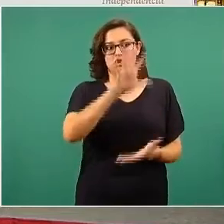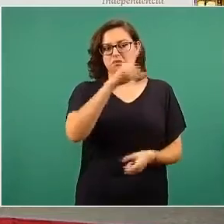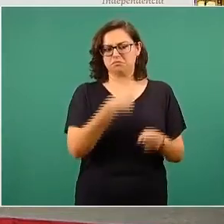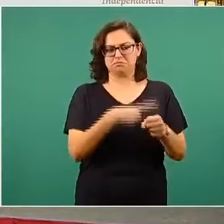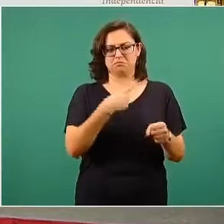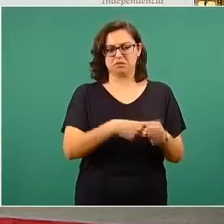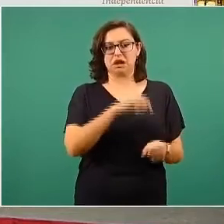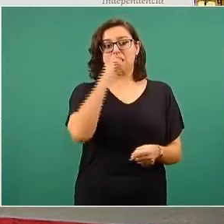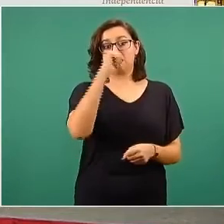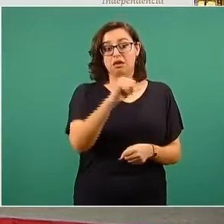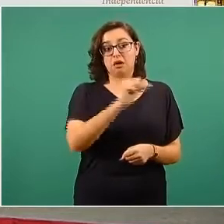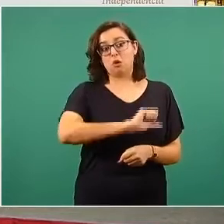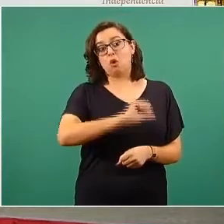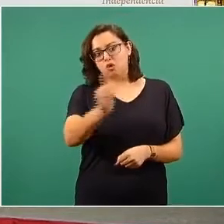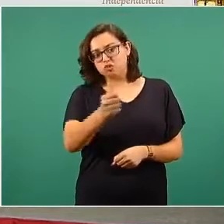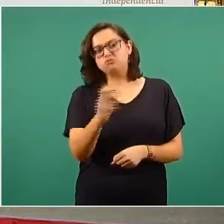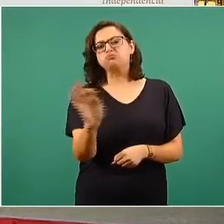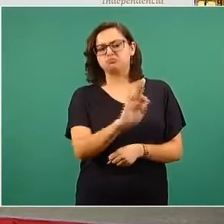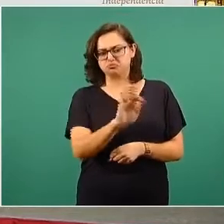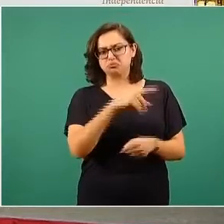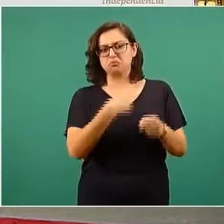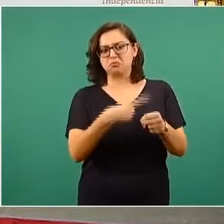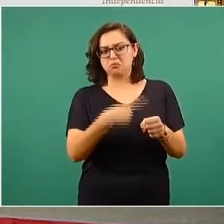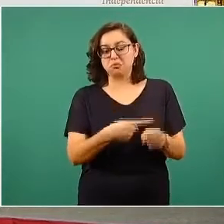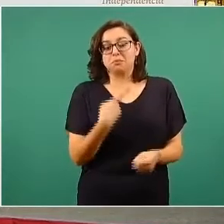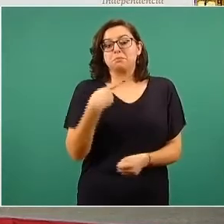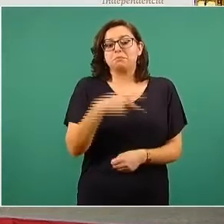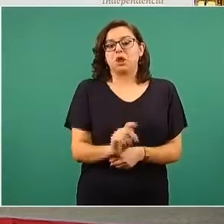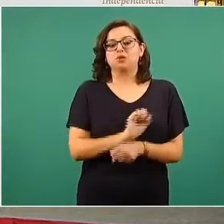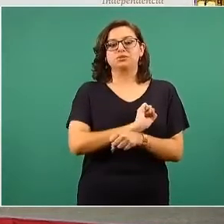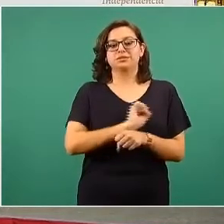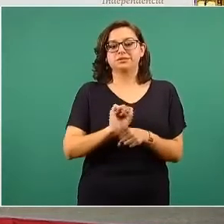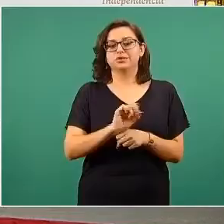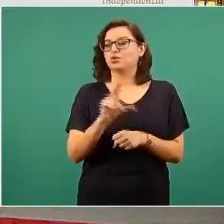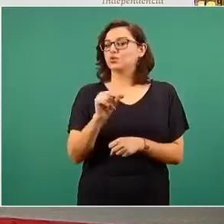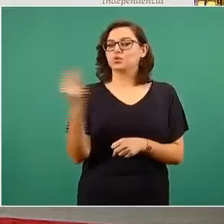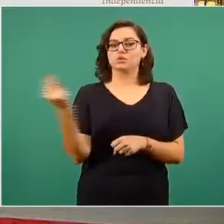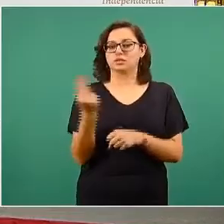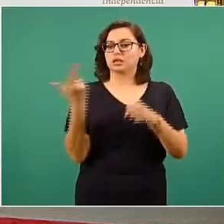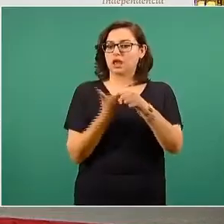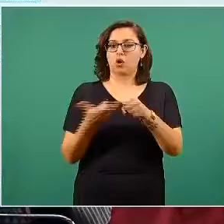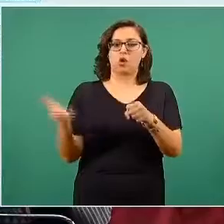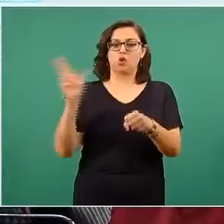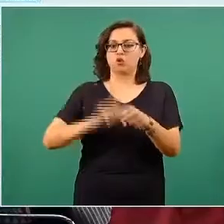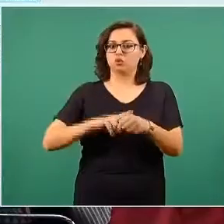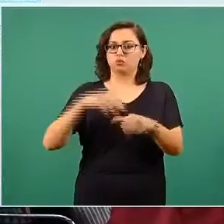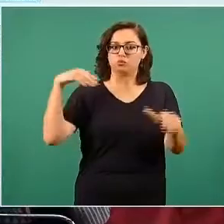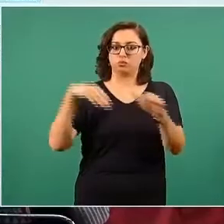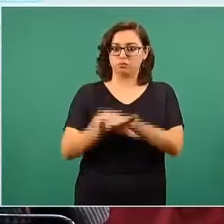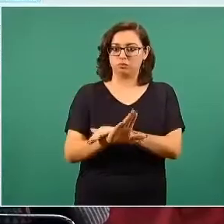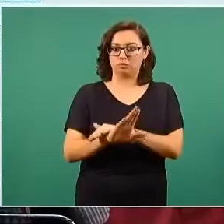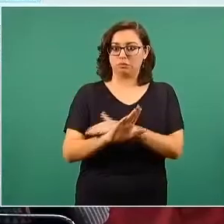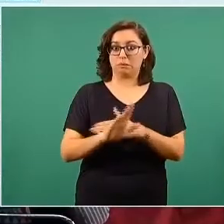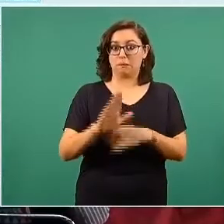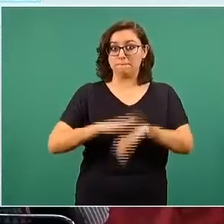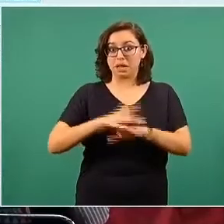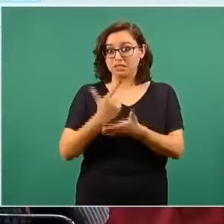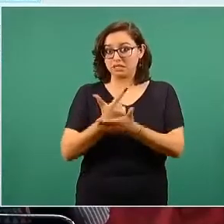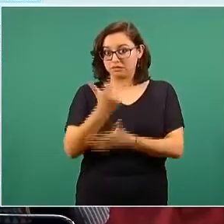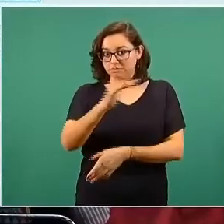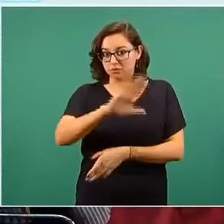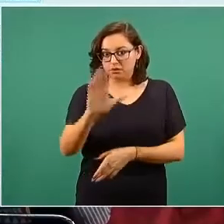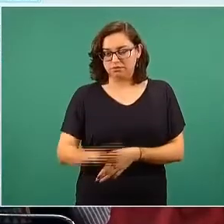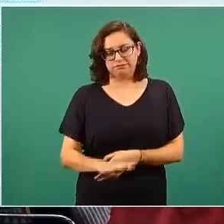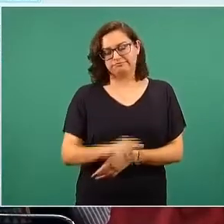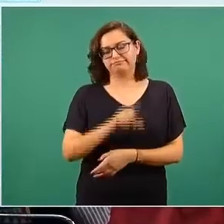requerir hospitalizarse y por lo mismo no tener complicaciones que en su momento puedan producirle una defunción.